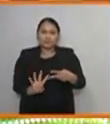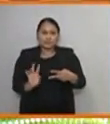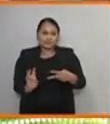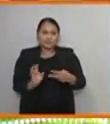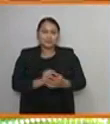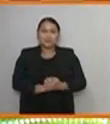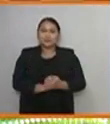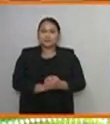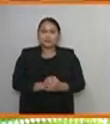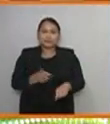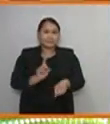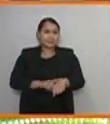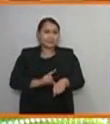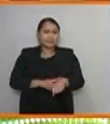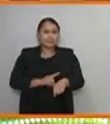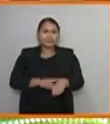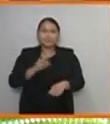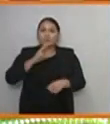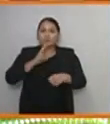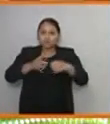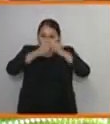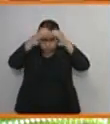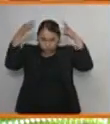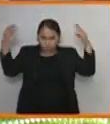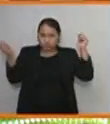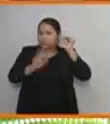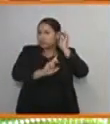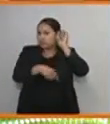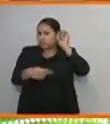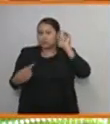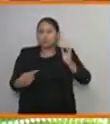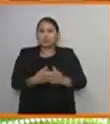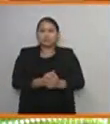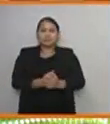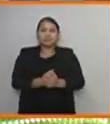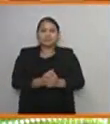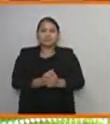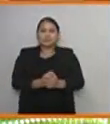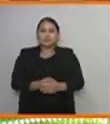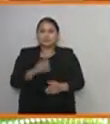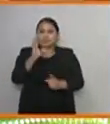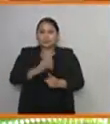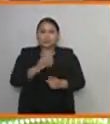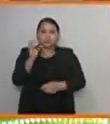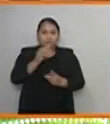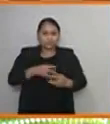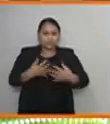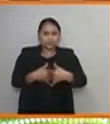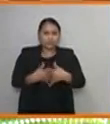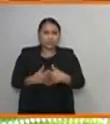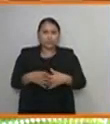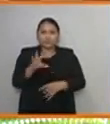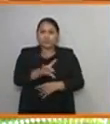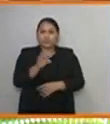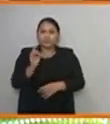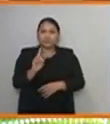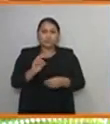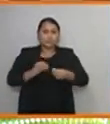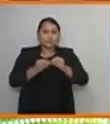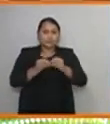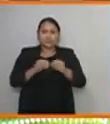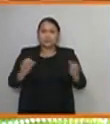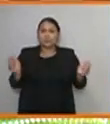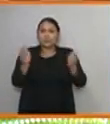47. Y llegó el momento donde hacemos de tus sueños una realidad con la diaria. Cada una de nuestras máquinas va a seleccionar un dígito